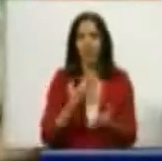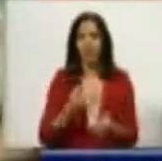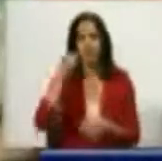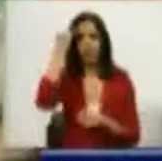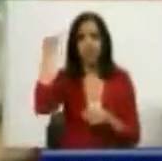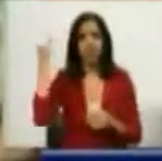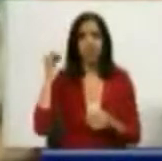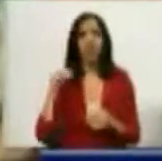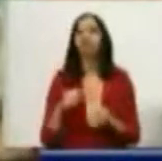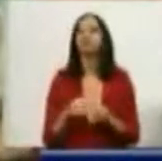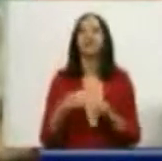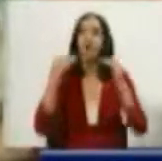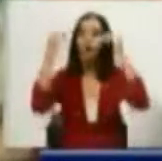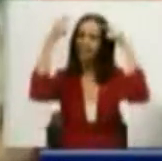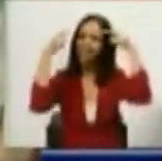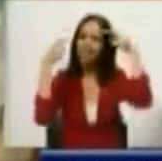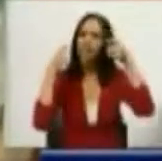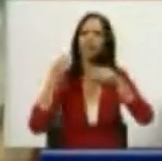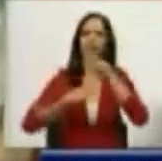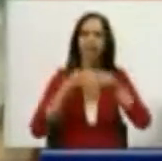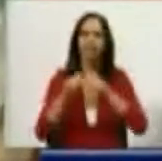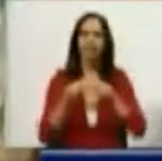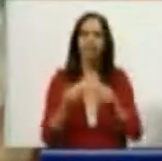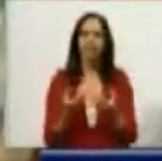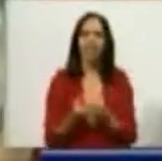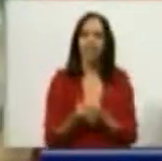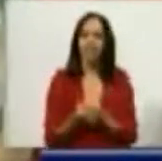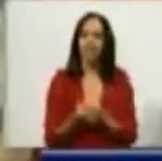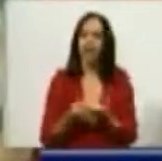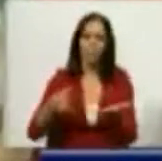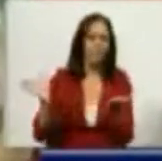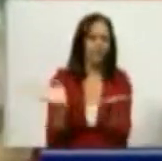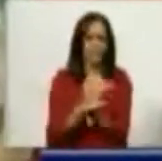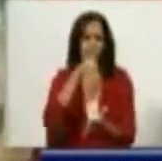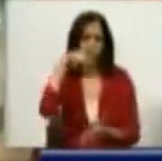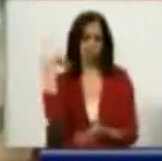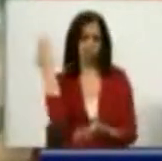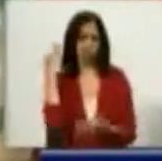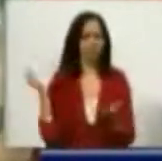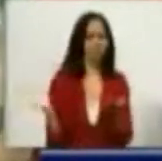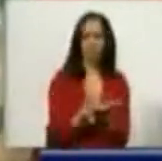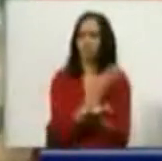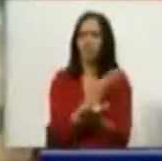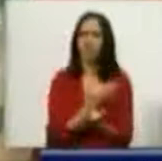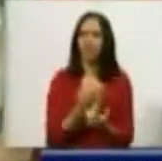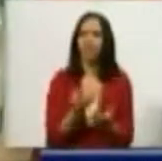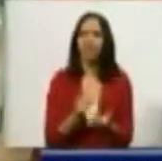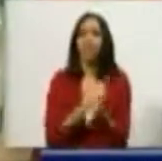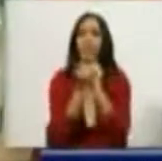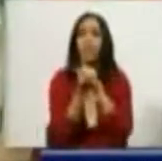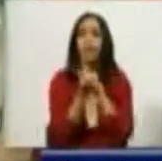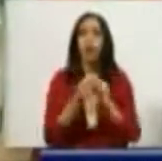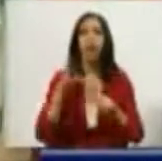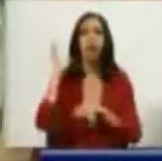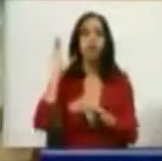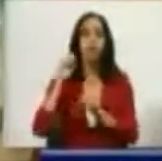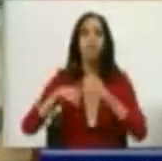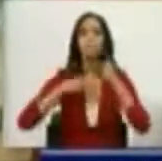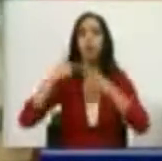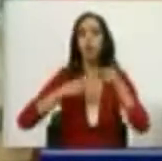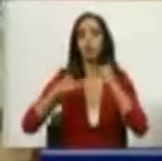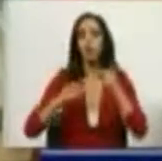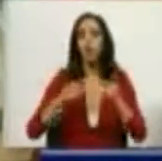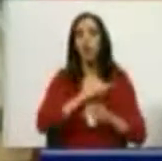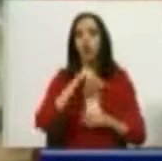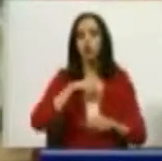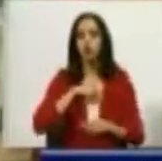comandante Chávez de hacer los estados pactar los estados burócratas y llevarlo a un estado productivo Nosotros con veintidós